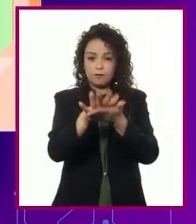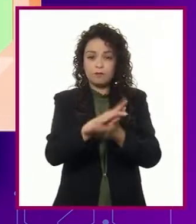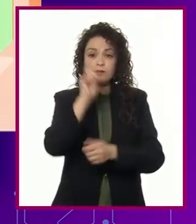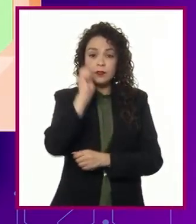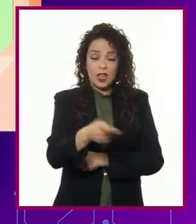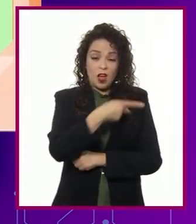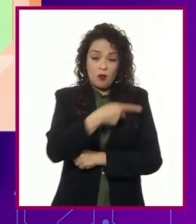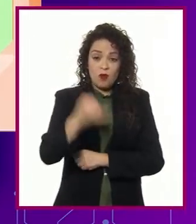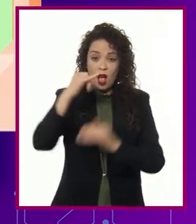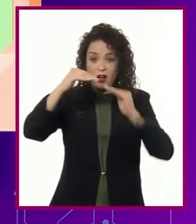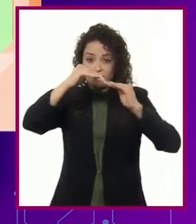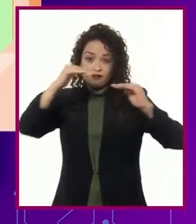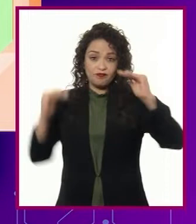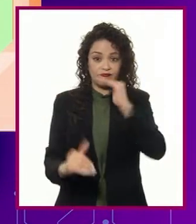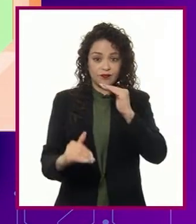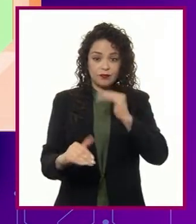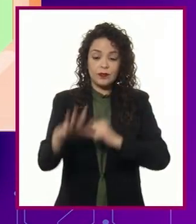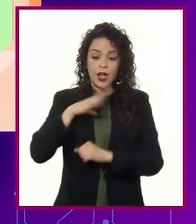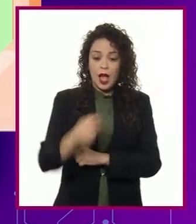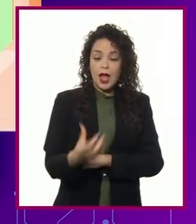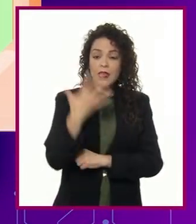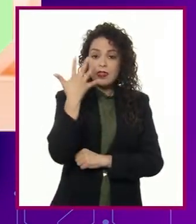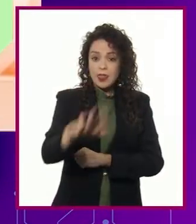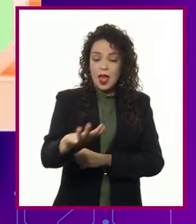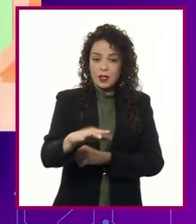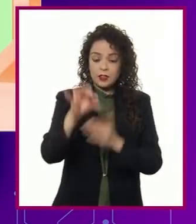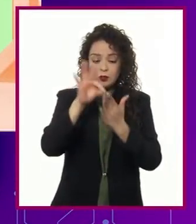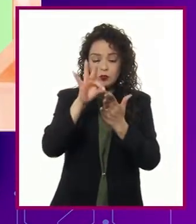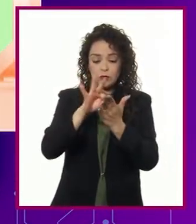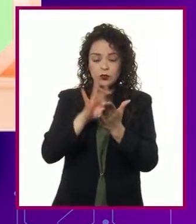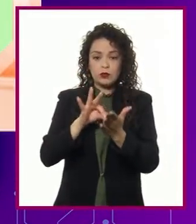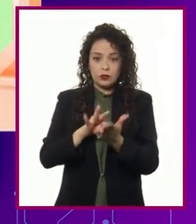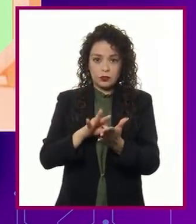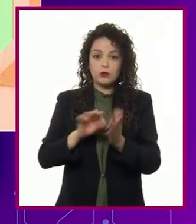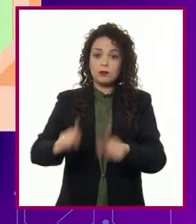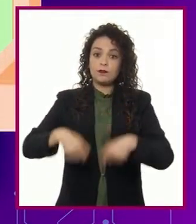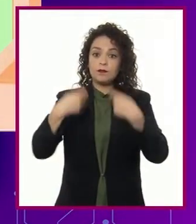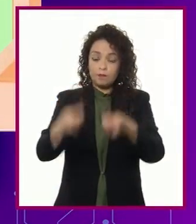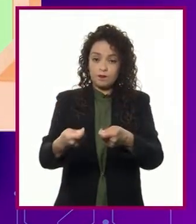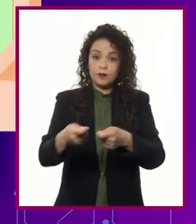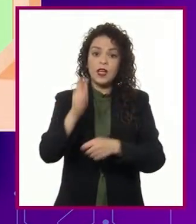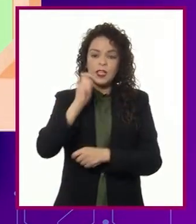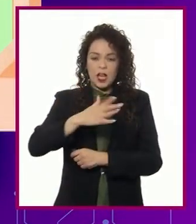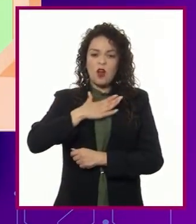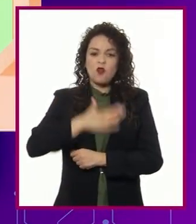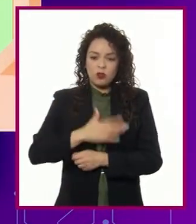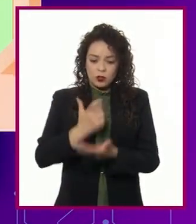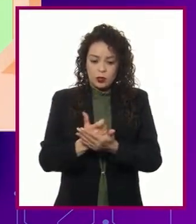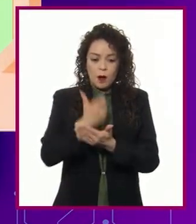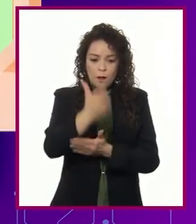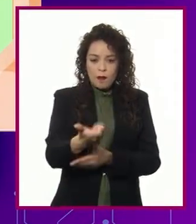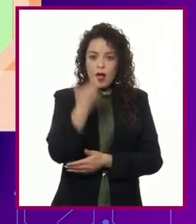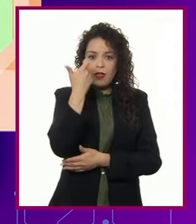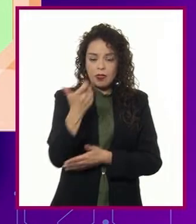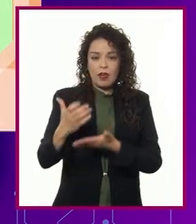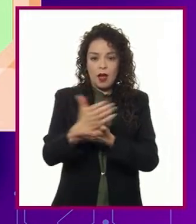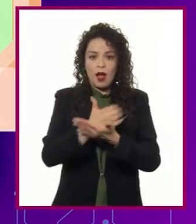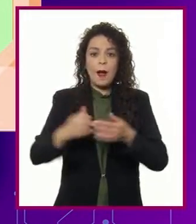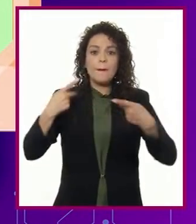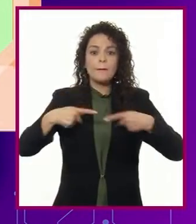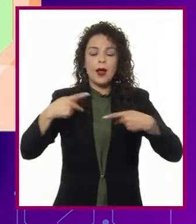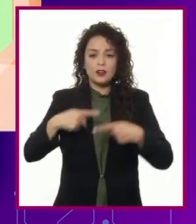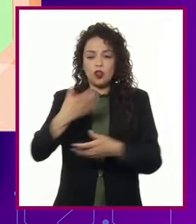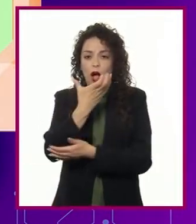Está basado en 10 principios que aseguran el trato y salarios justos para los productores, el cuidado del ambiente,